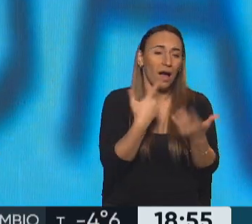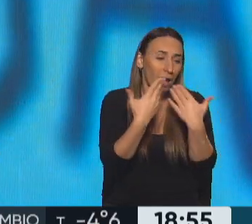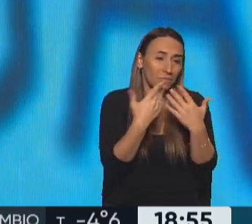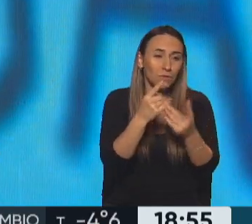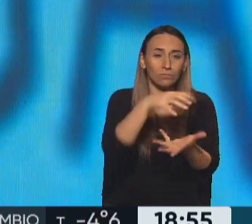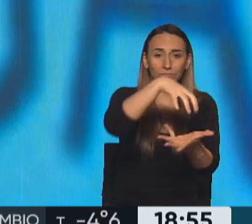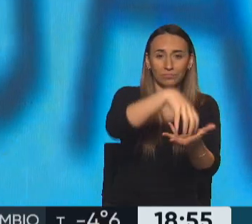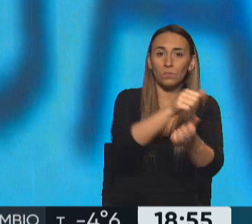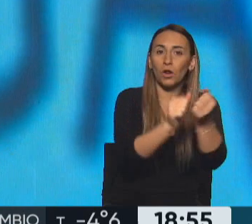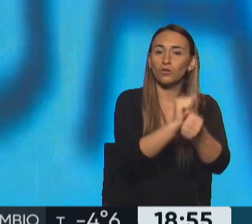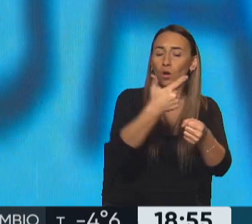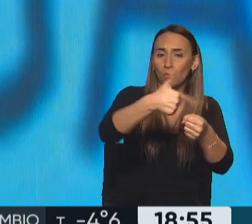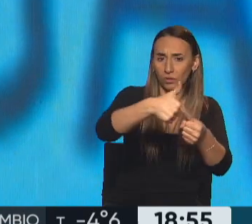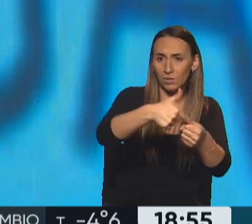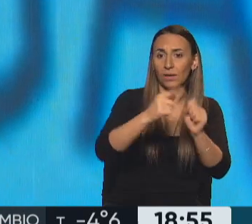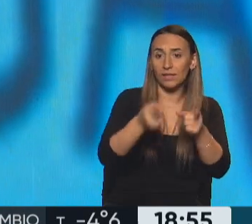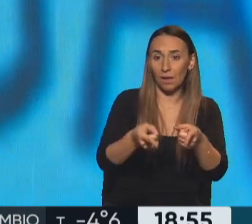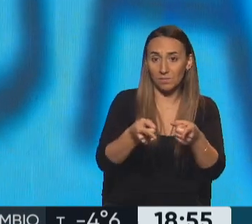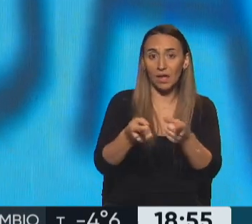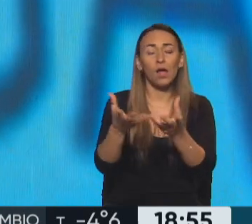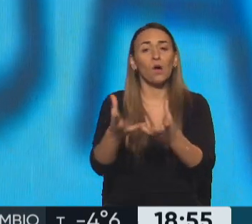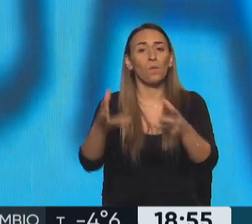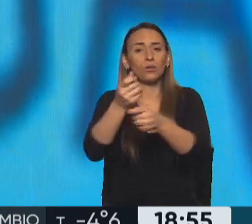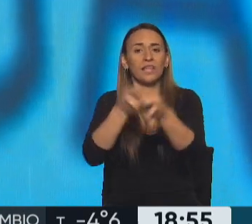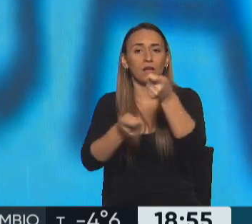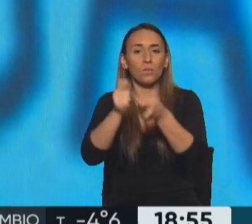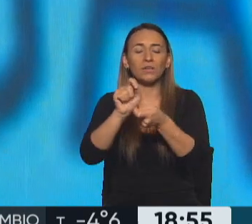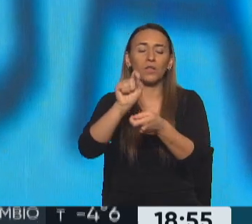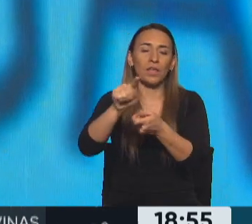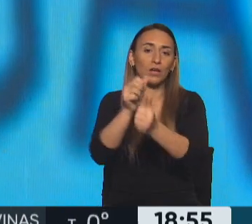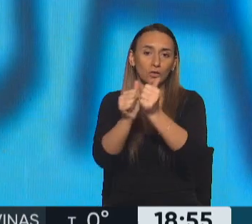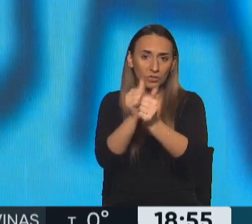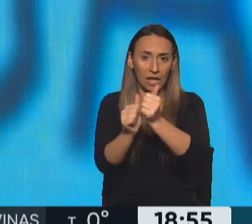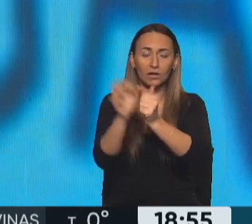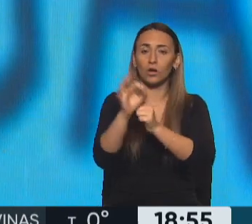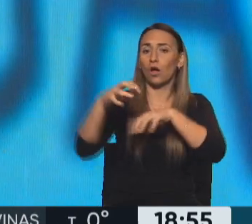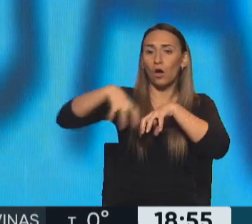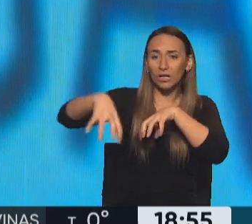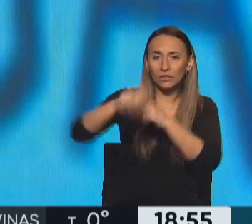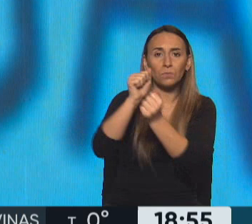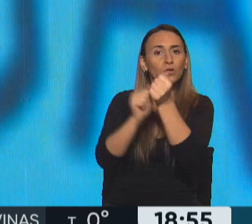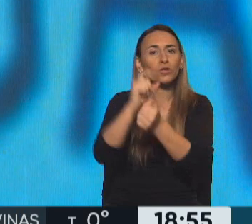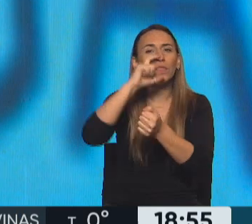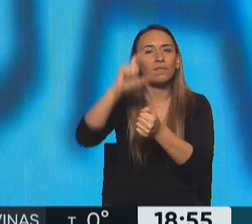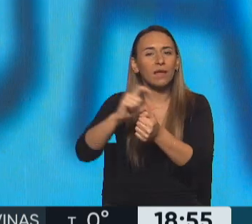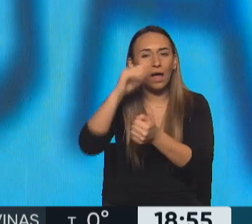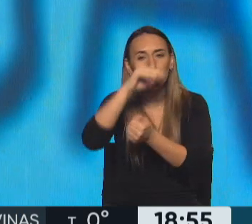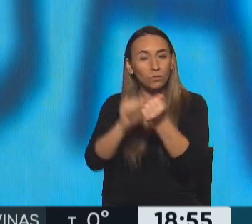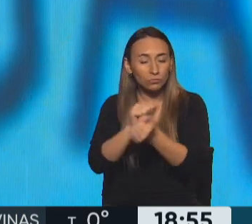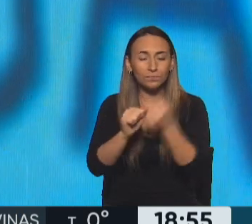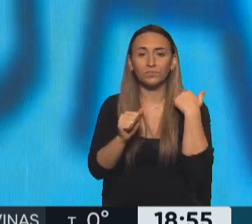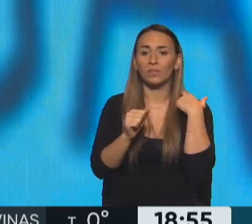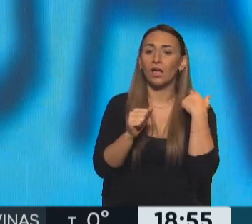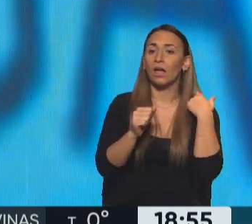combustibles, con la bolsa de comercio de Rosario, con organizaciones de entidades hidrocarburíferas, el tema está en la